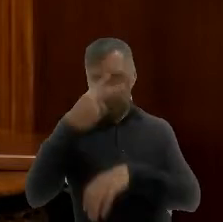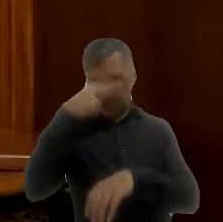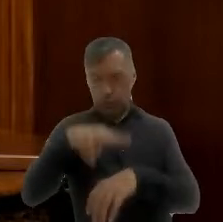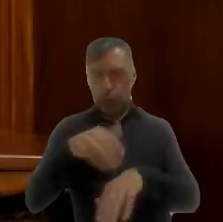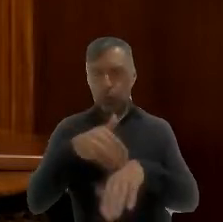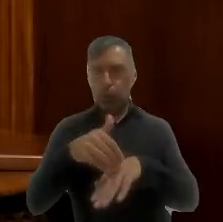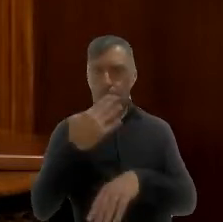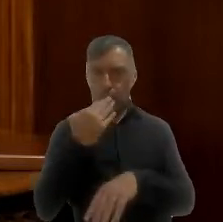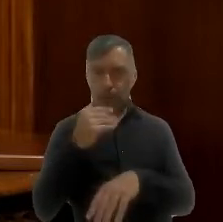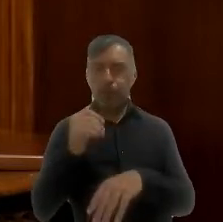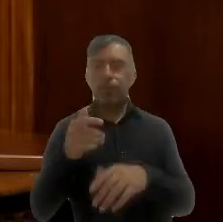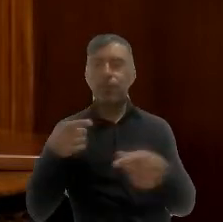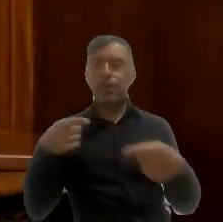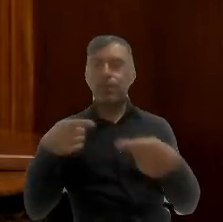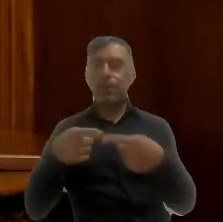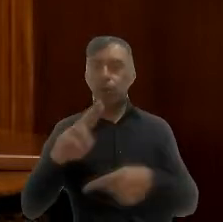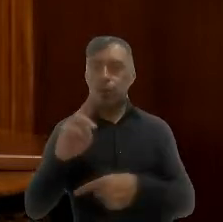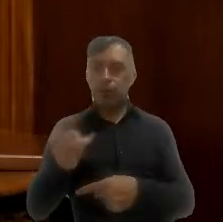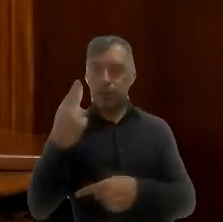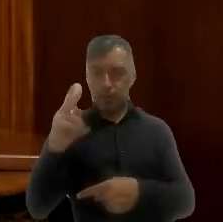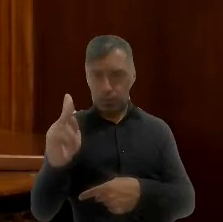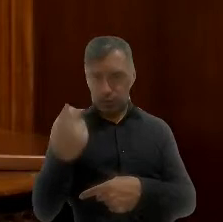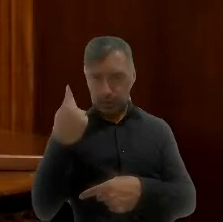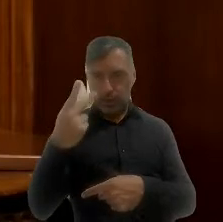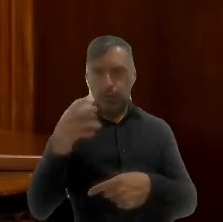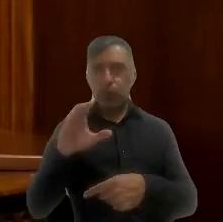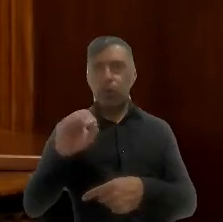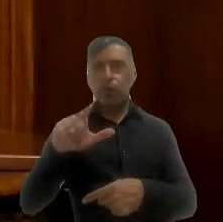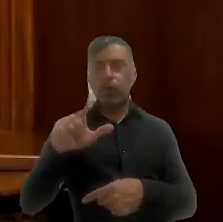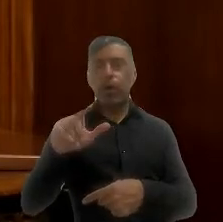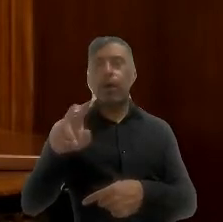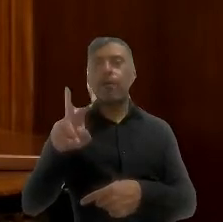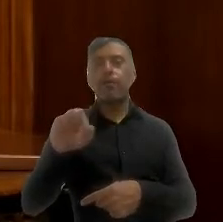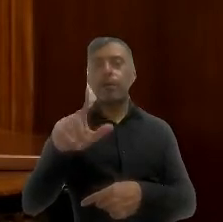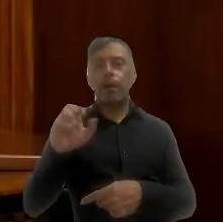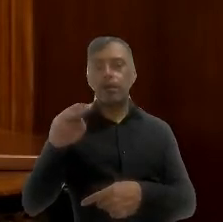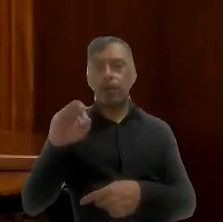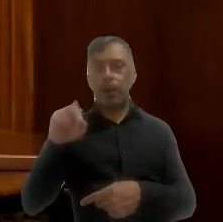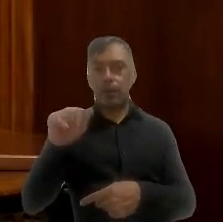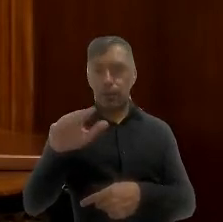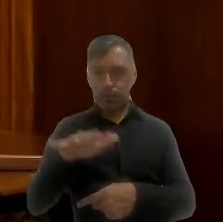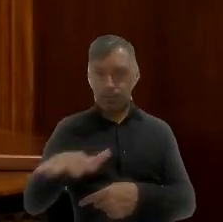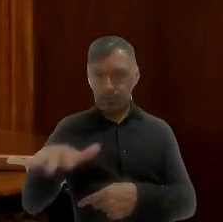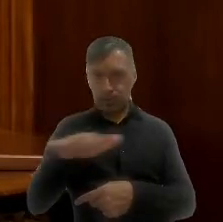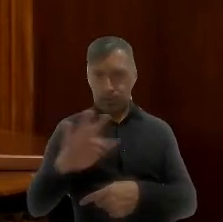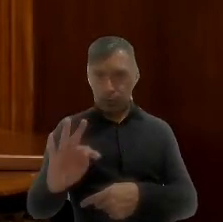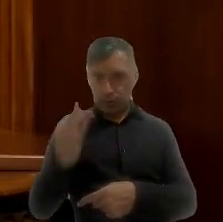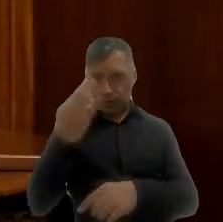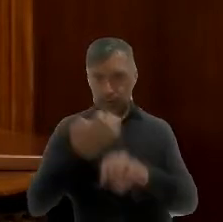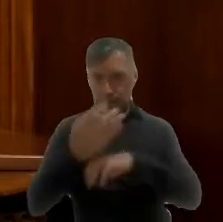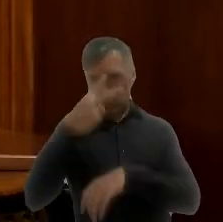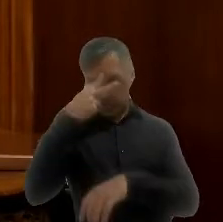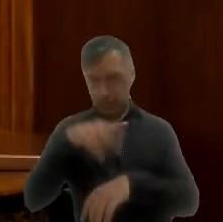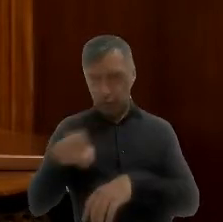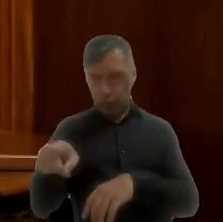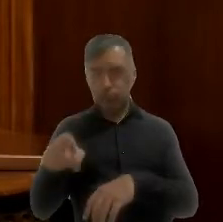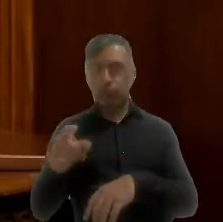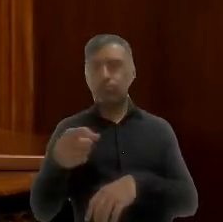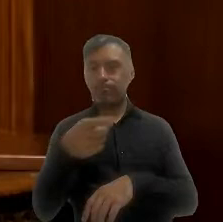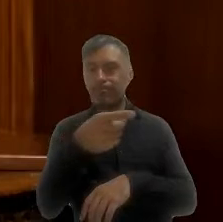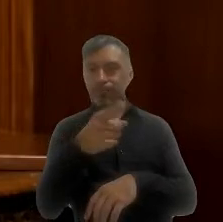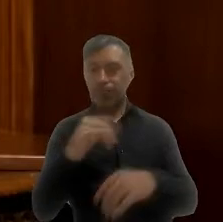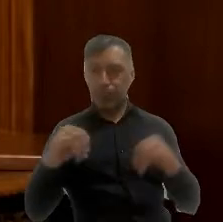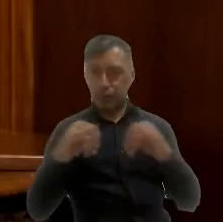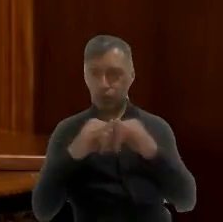Universidad Politécnica, Colonia Villa Esmeralda, Tultitlán, Estado de México, para que sean donados a favor del organismo